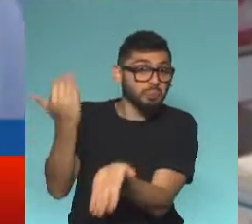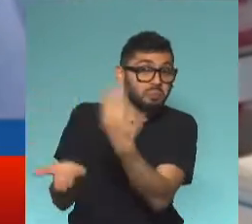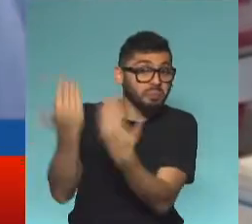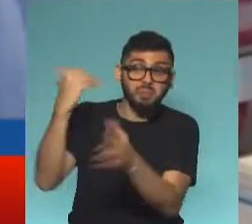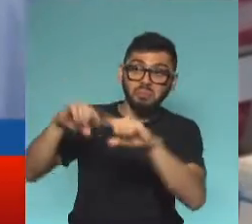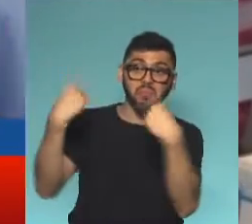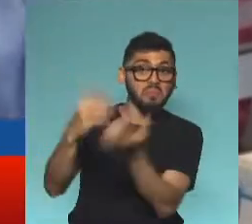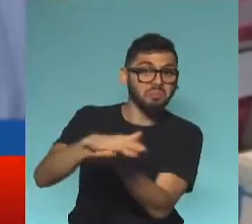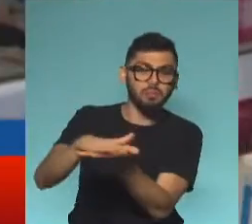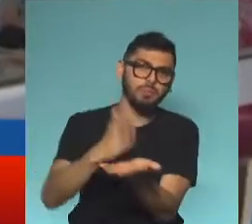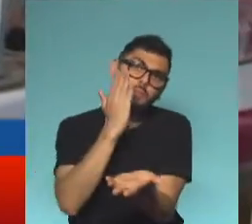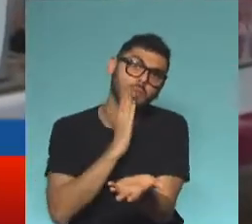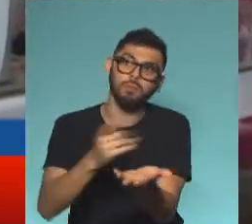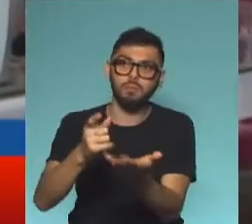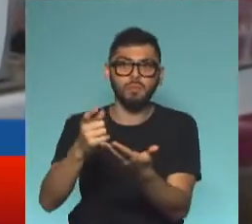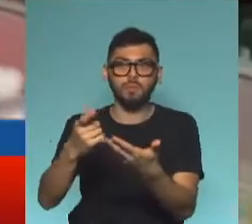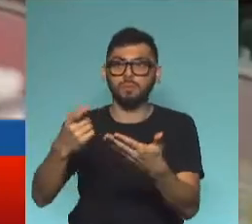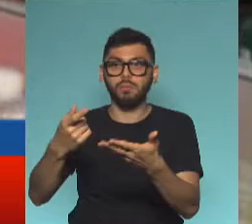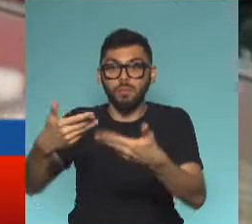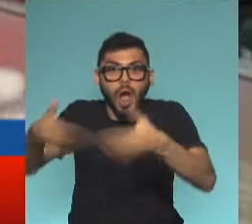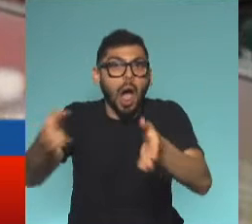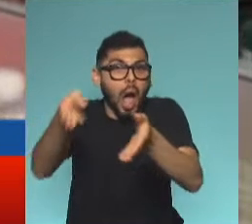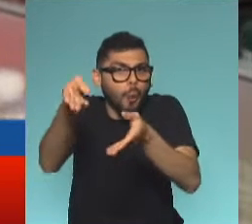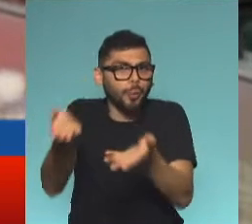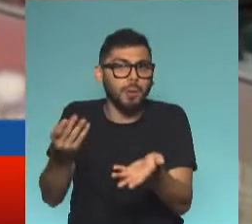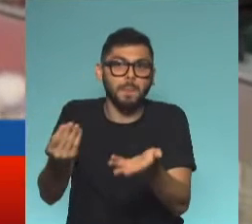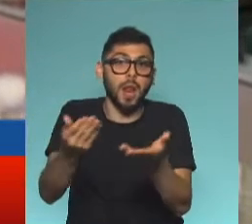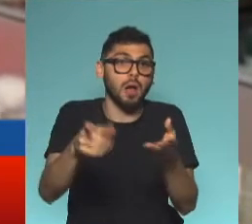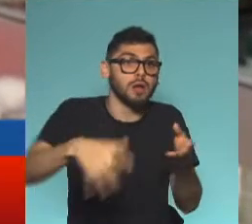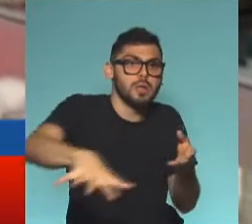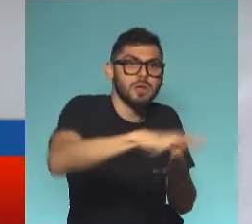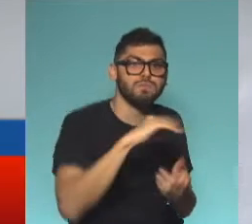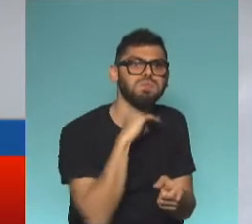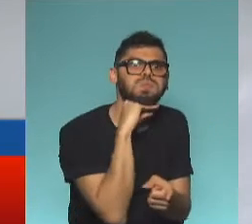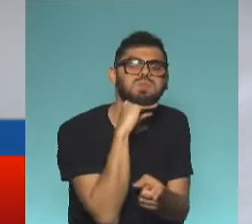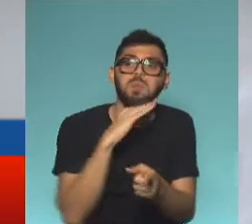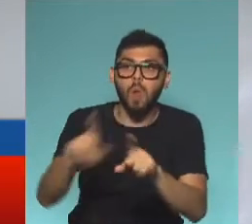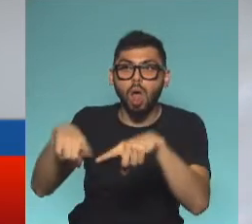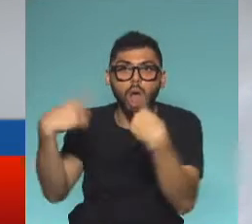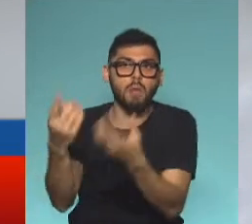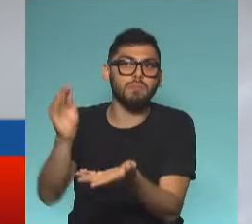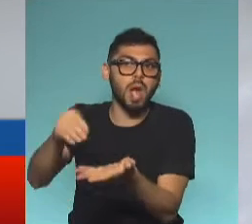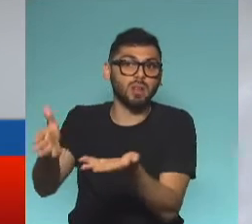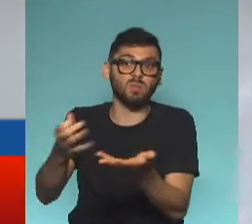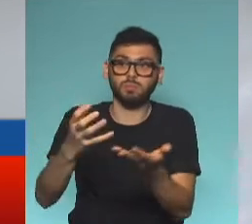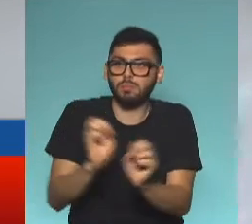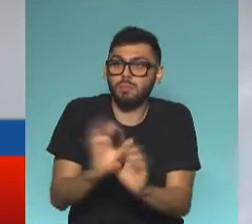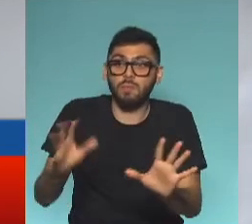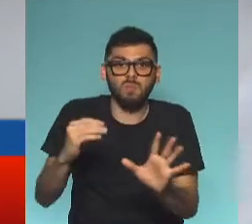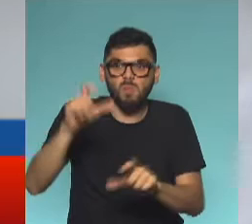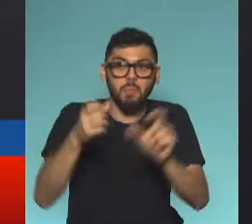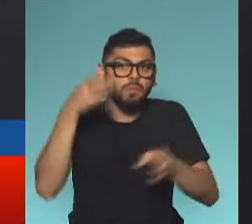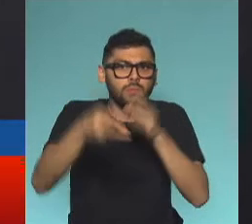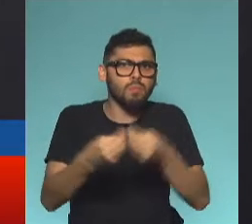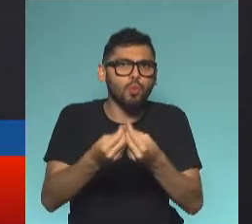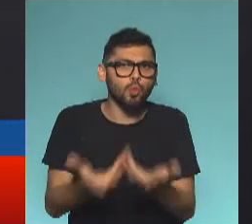necesitamos que por favor se habilite para descomprimir un poco esta pandemia que está haciendo estragos en base a la gravedad de pacientes con